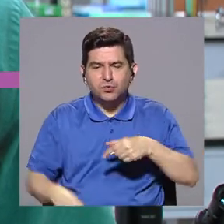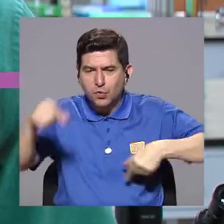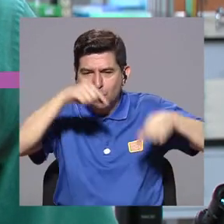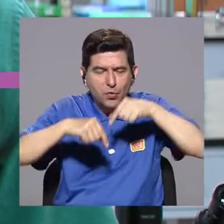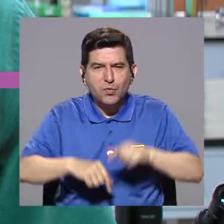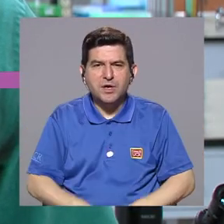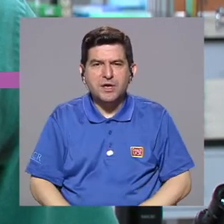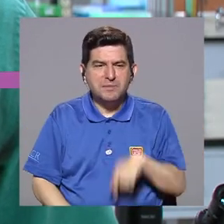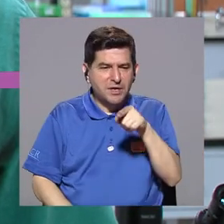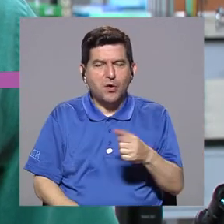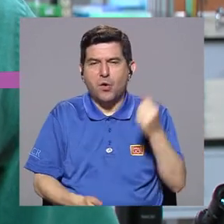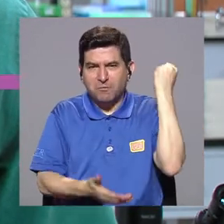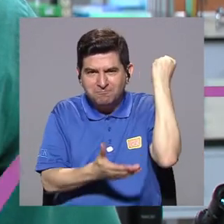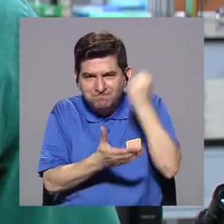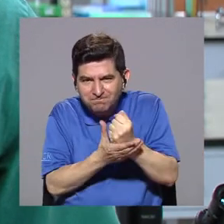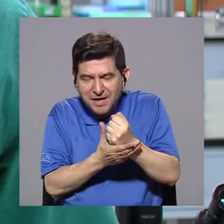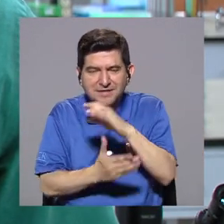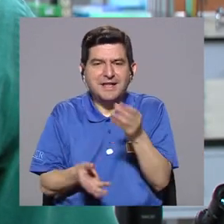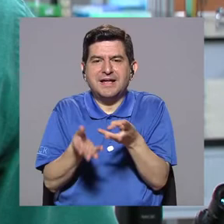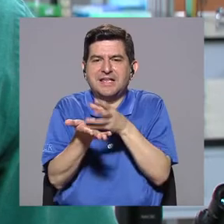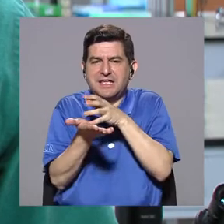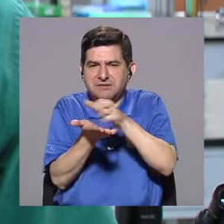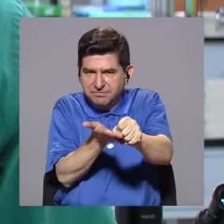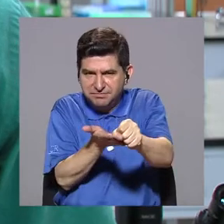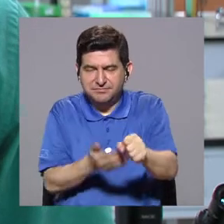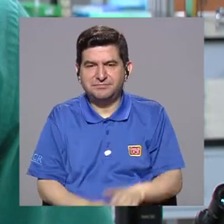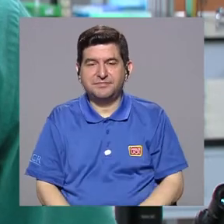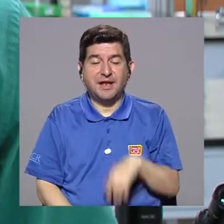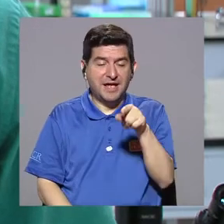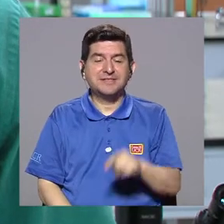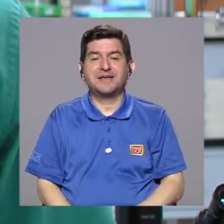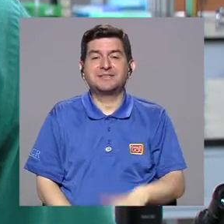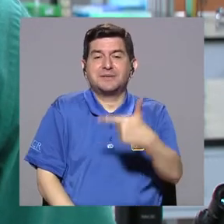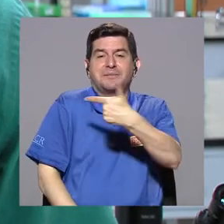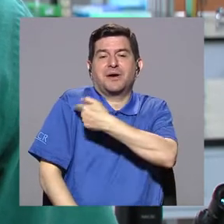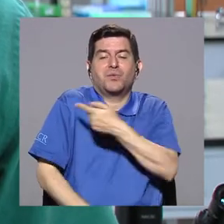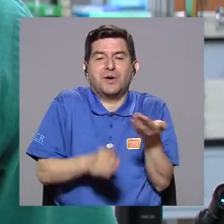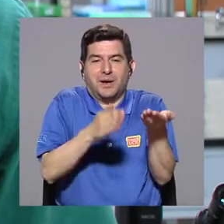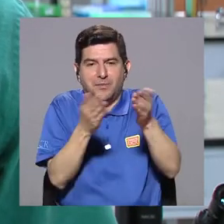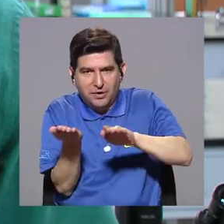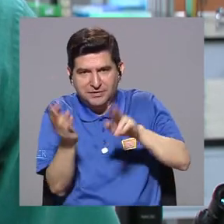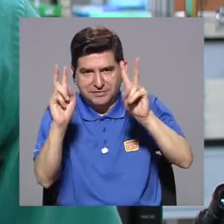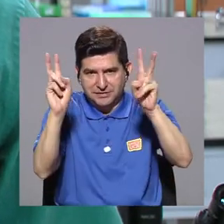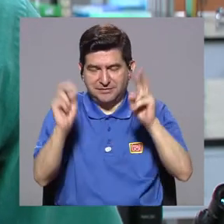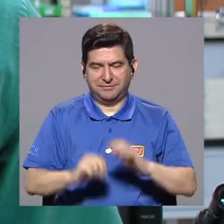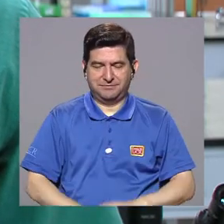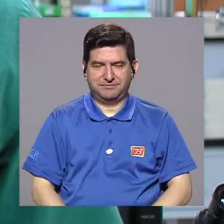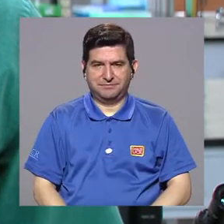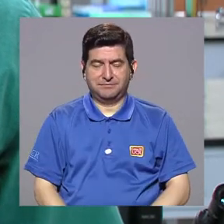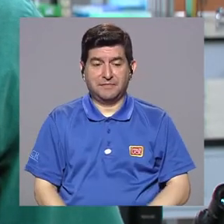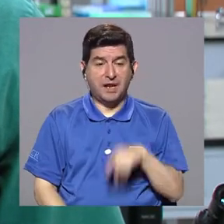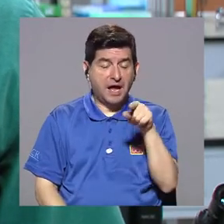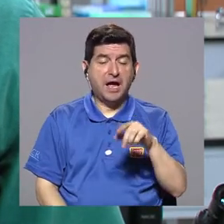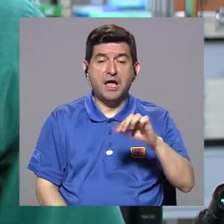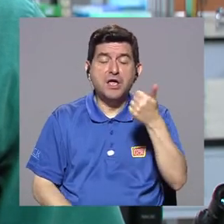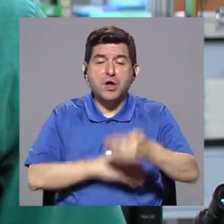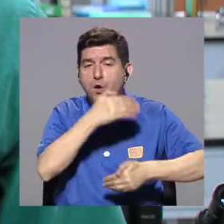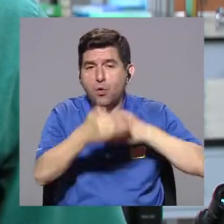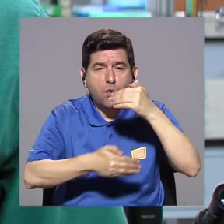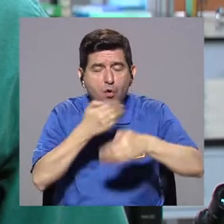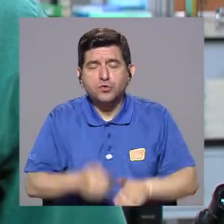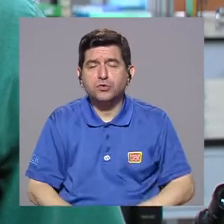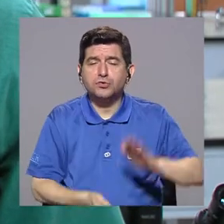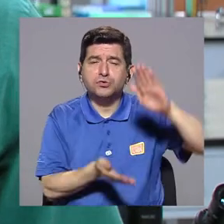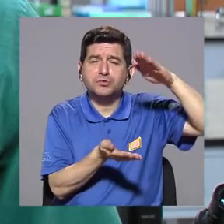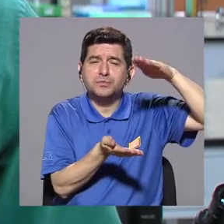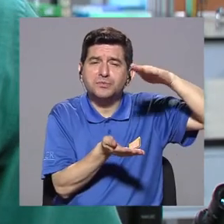un reactivo químico y lo destruimos, ¿verdad? Entonces eso se llama una vacuna muerta. A esa vacuna muerta le podemos hacer